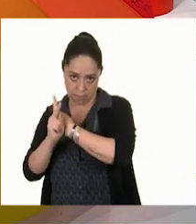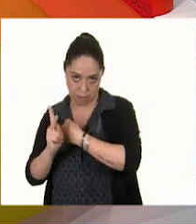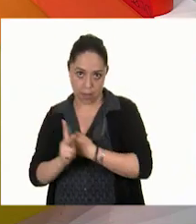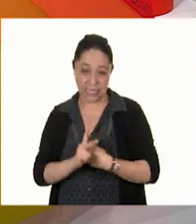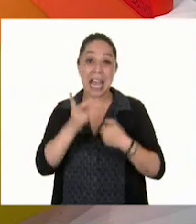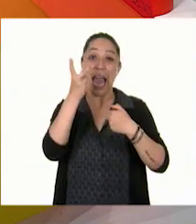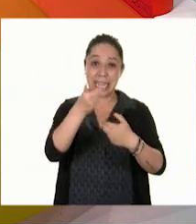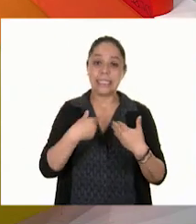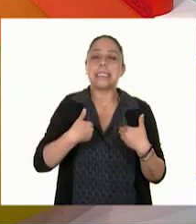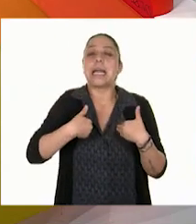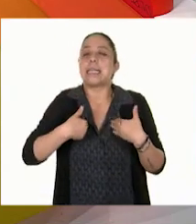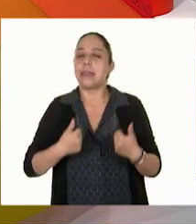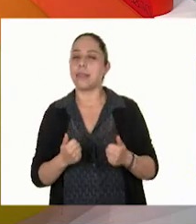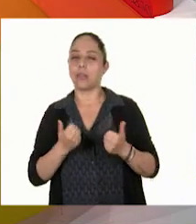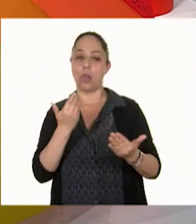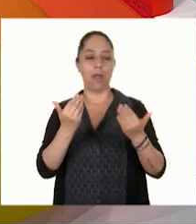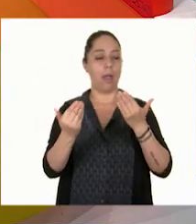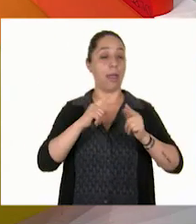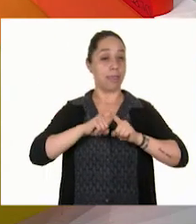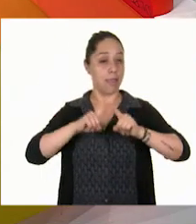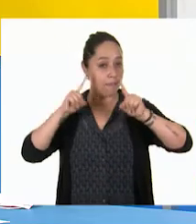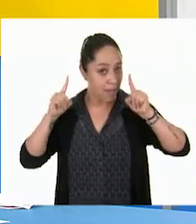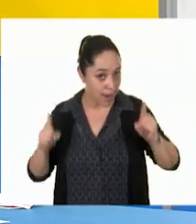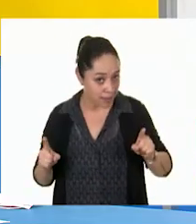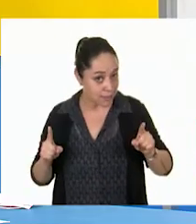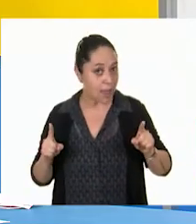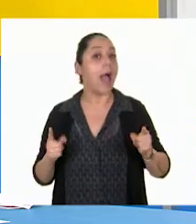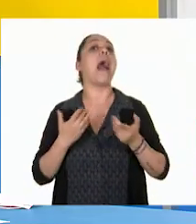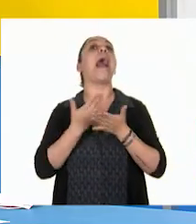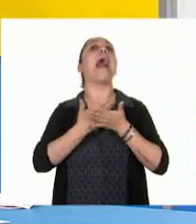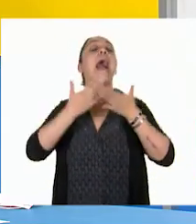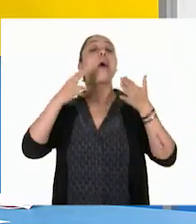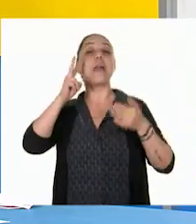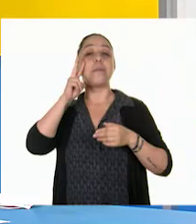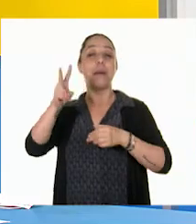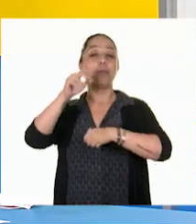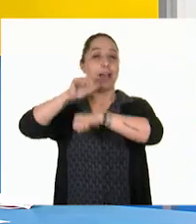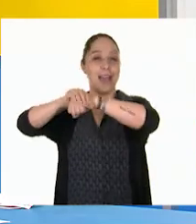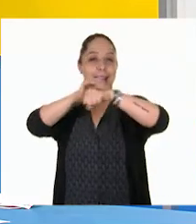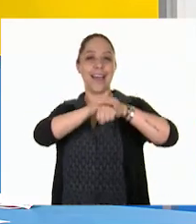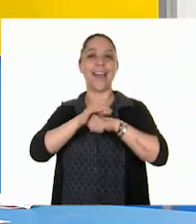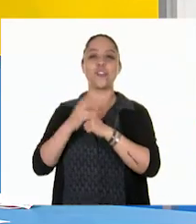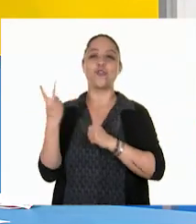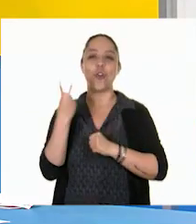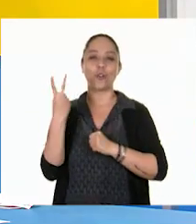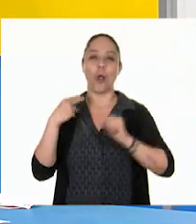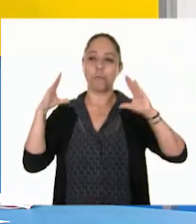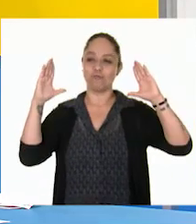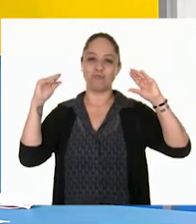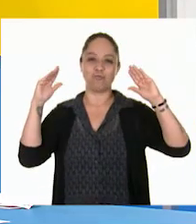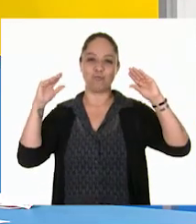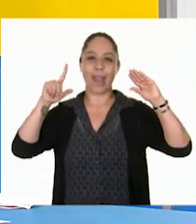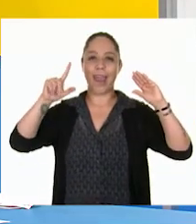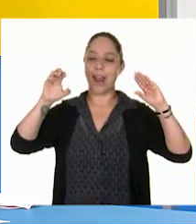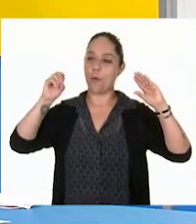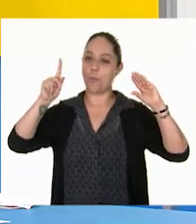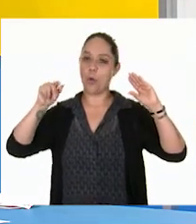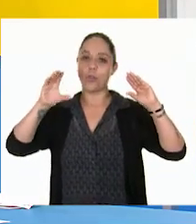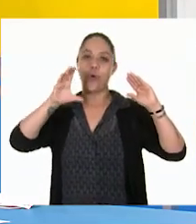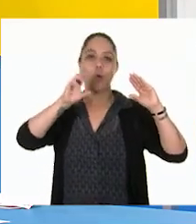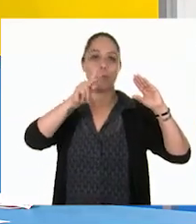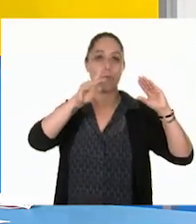diferencia entre una y otra, vayamos con nuestros buenos amigos Don Leopoldo y Cupertino para poder